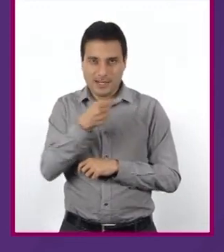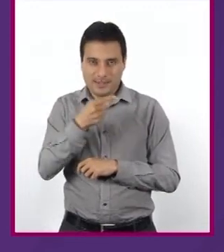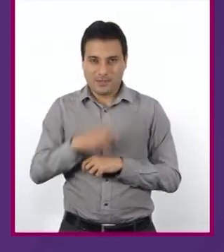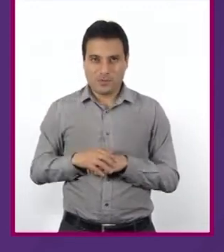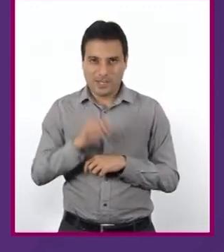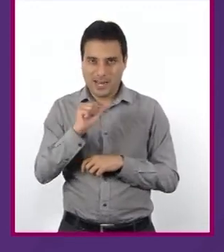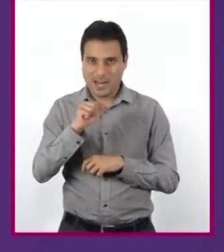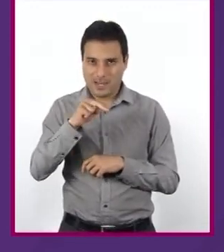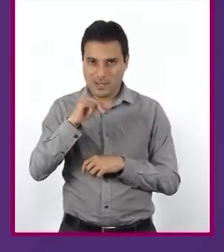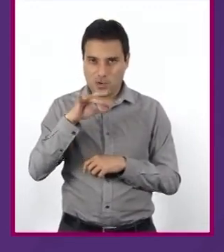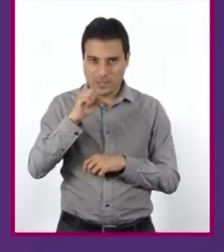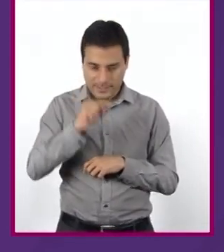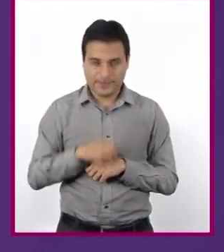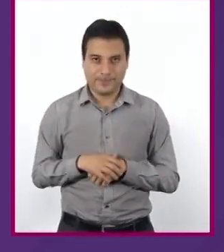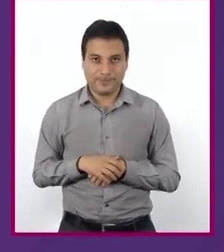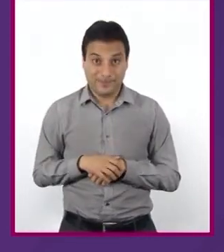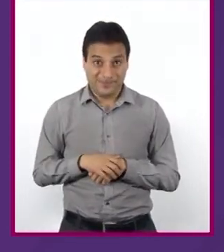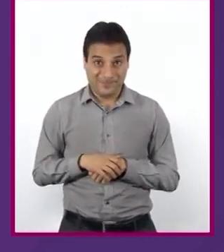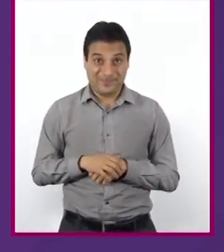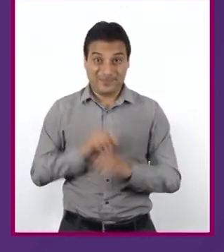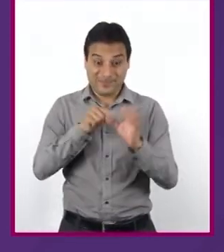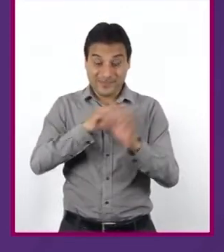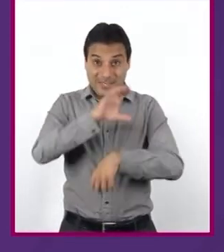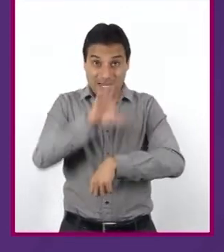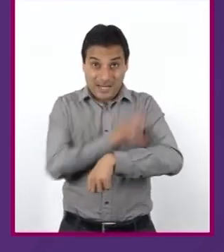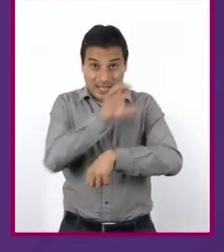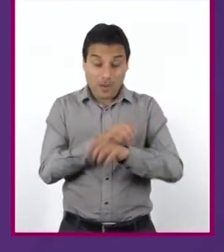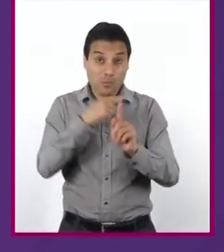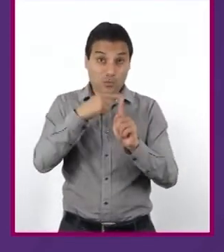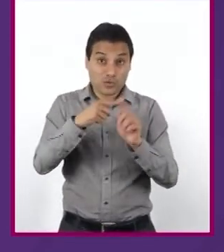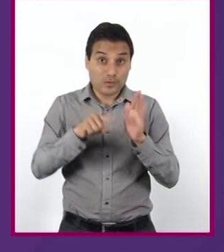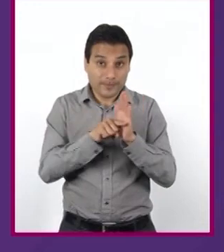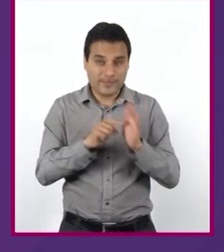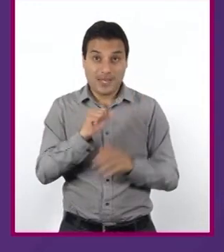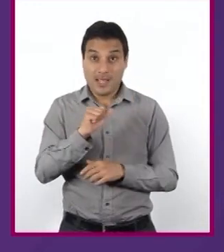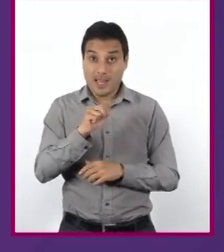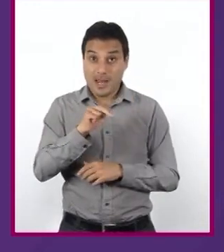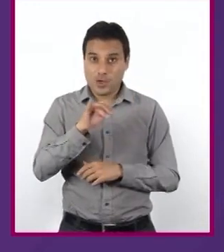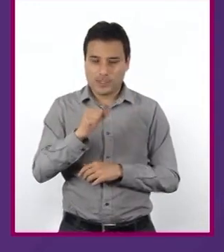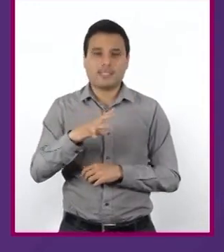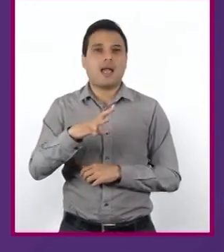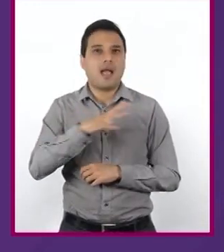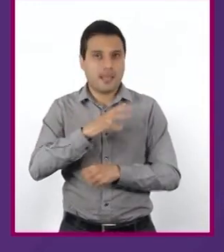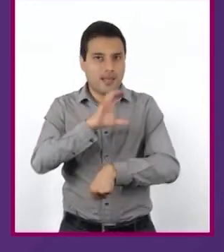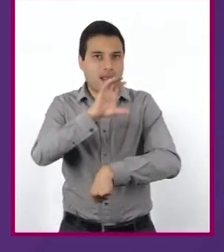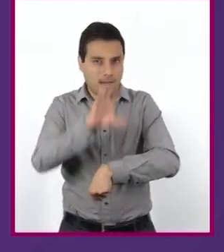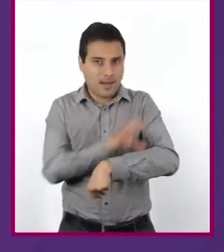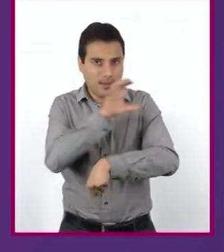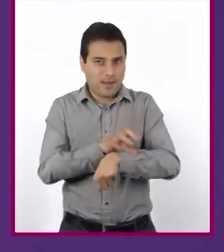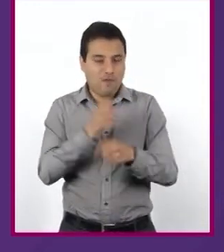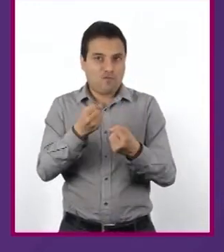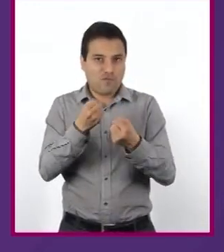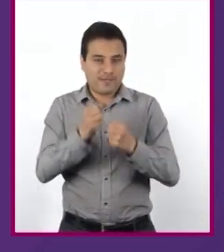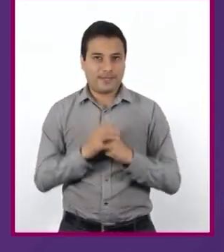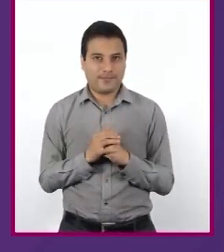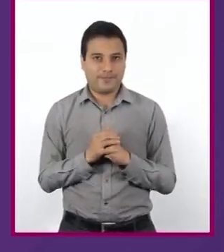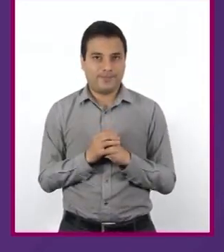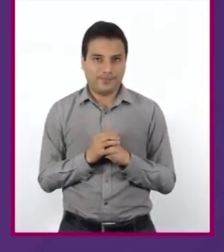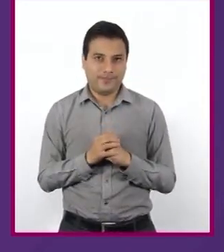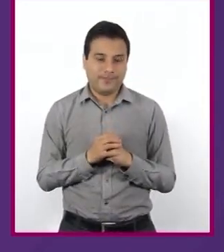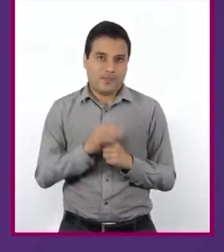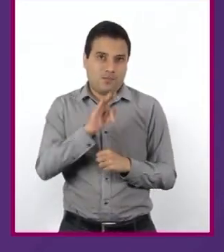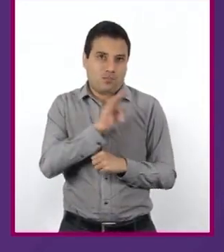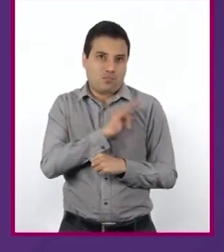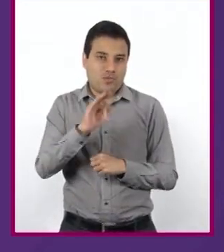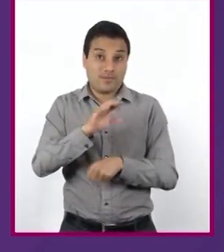Debido a las cargas eléctricas que han adquirido, los iones ejercen fuerzas electrostáticas entre sí. Cargas